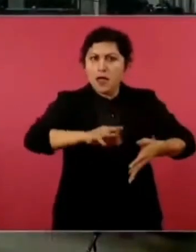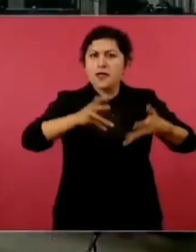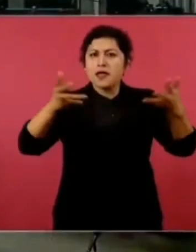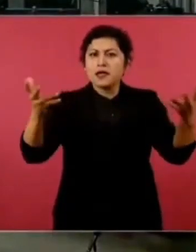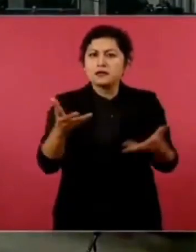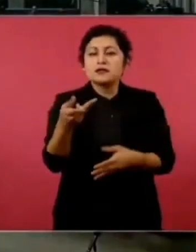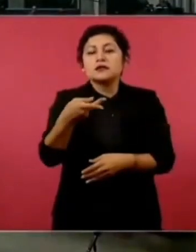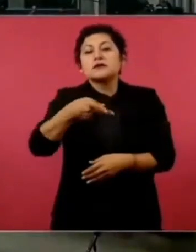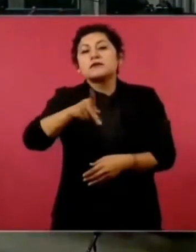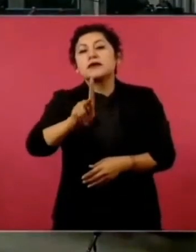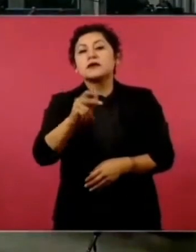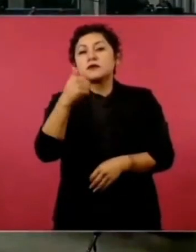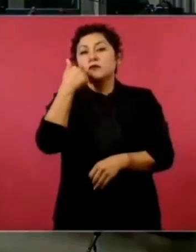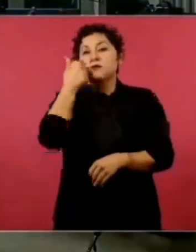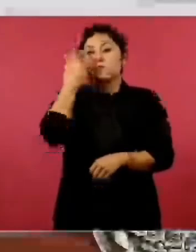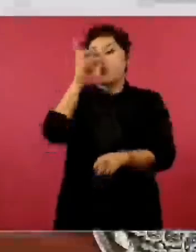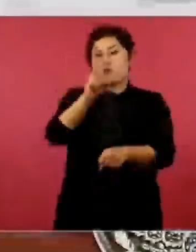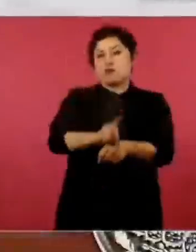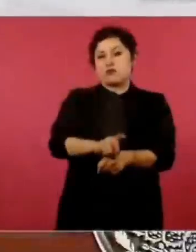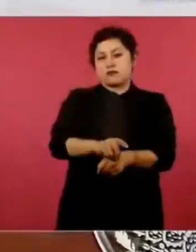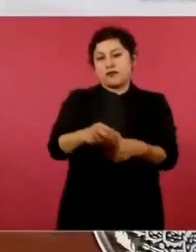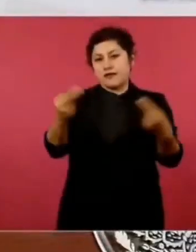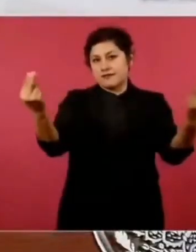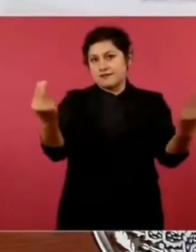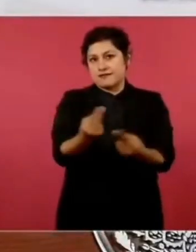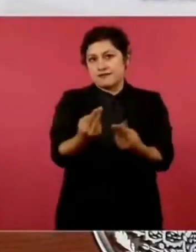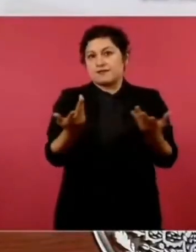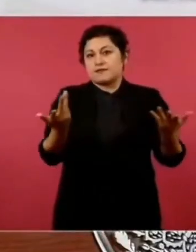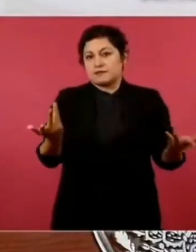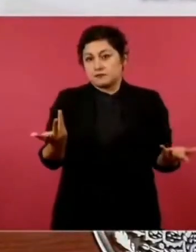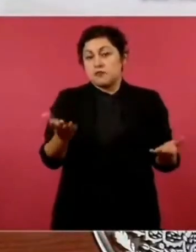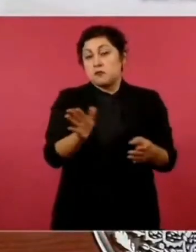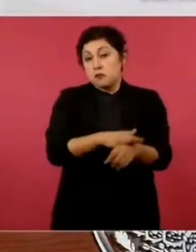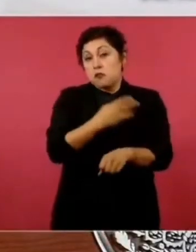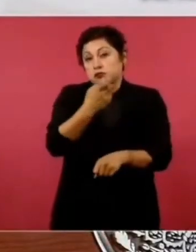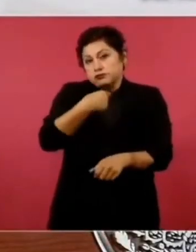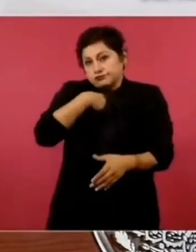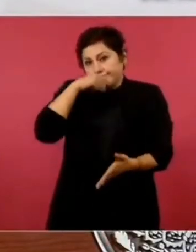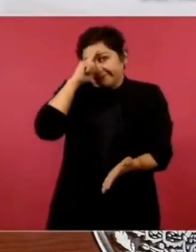Judicial y ojalá y se siga